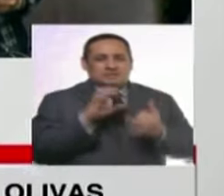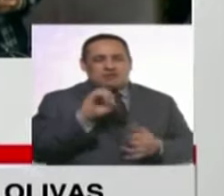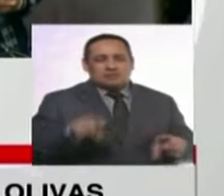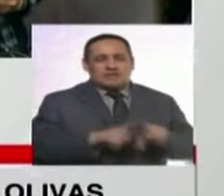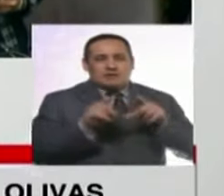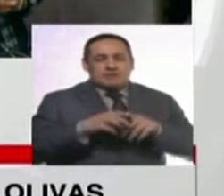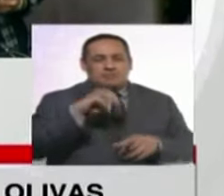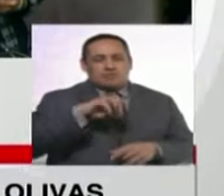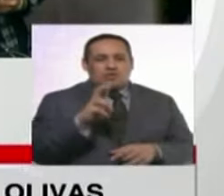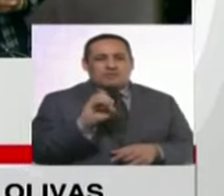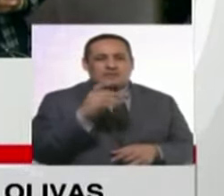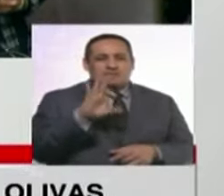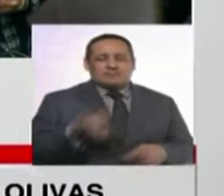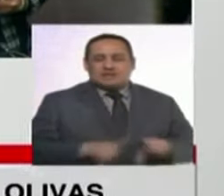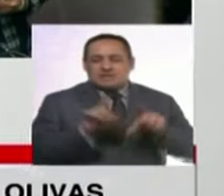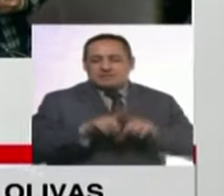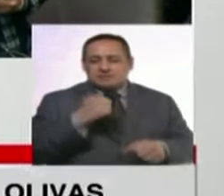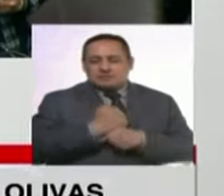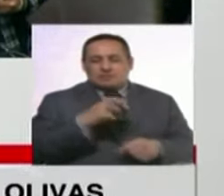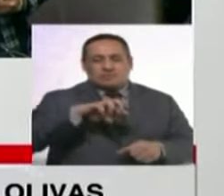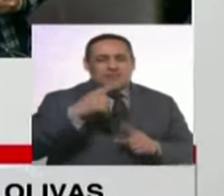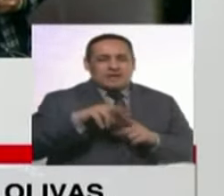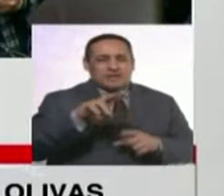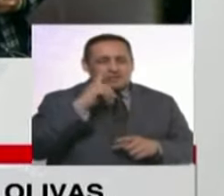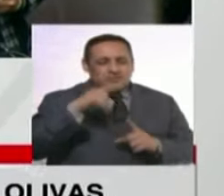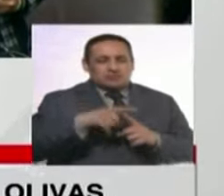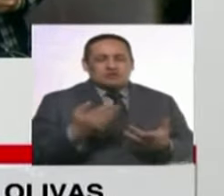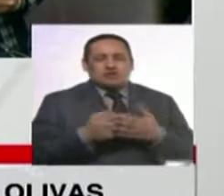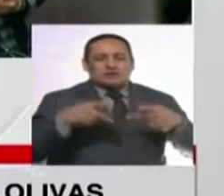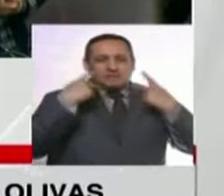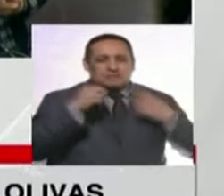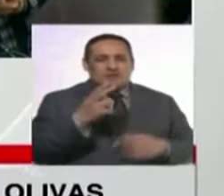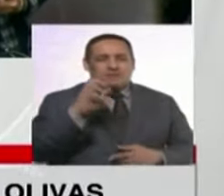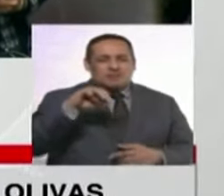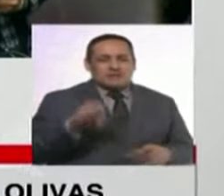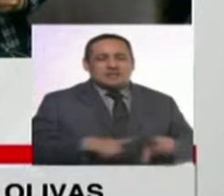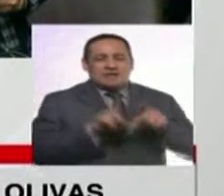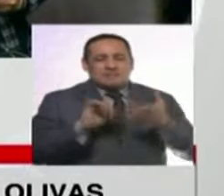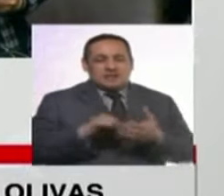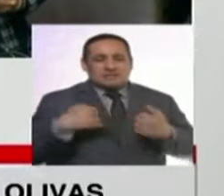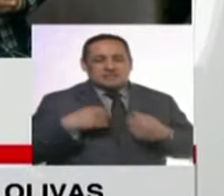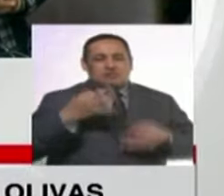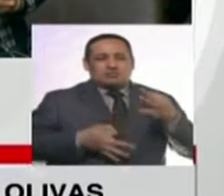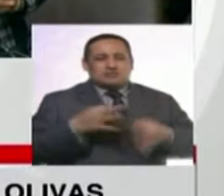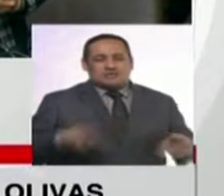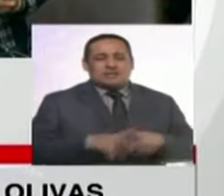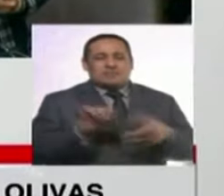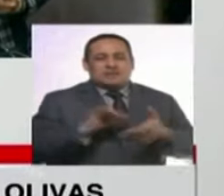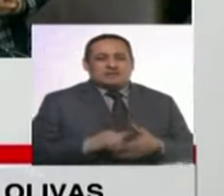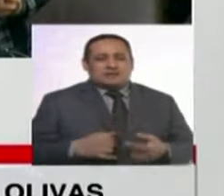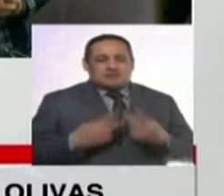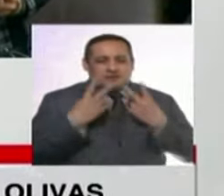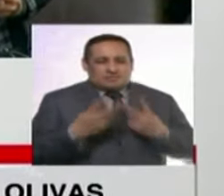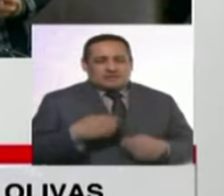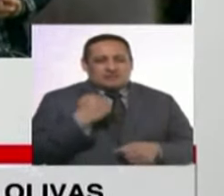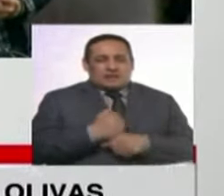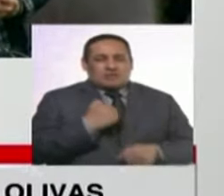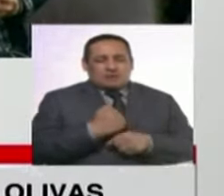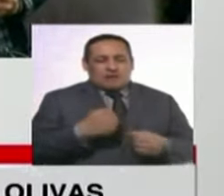pues gestor de la operación patriota desarrollada en el vraem respecto a los procesos judiciales ejecución